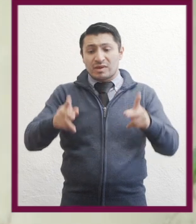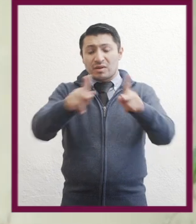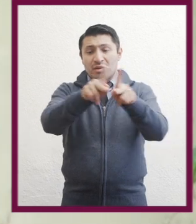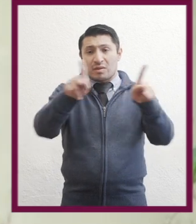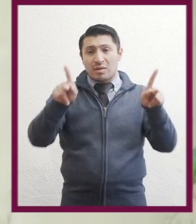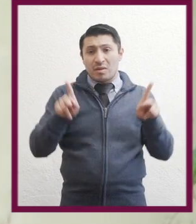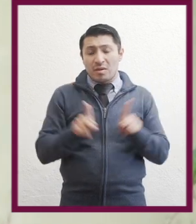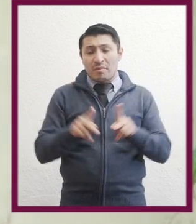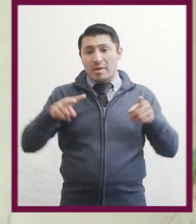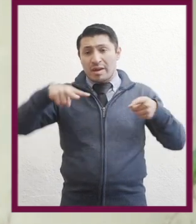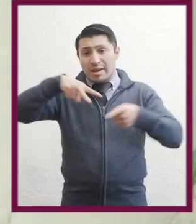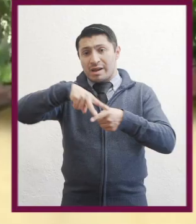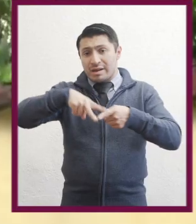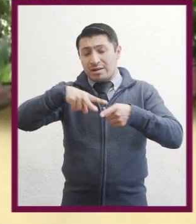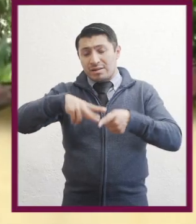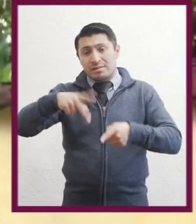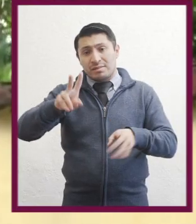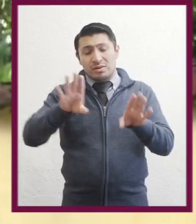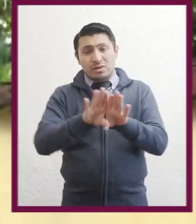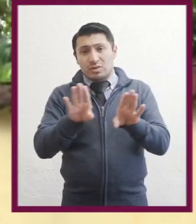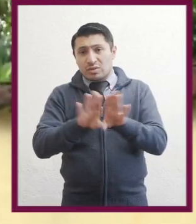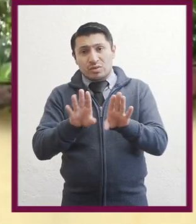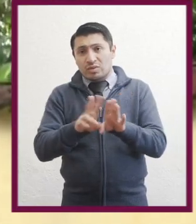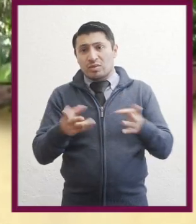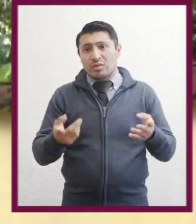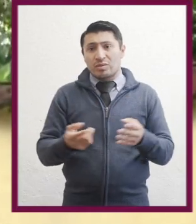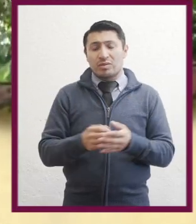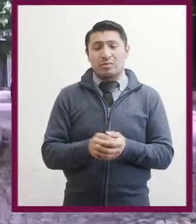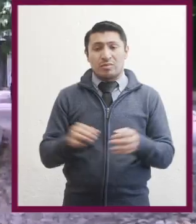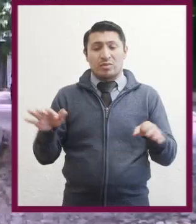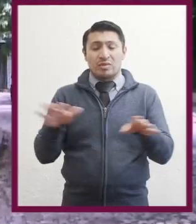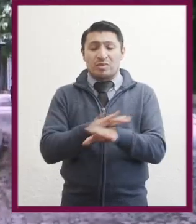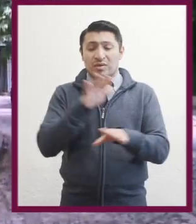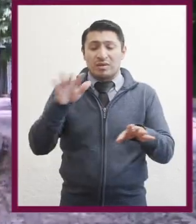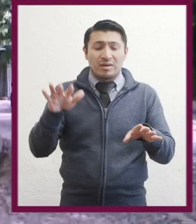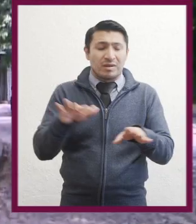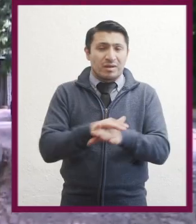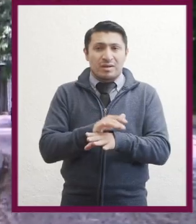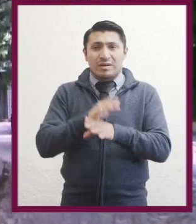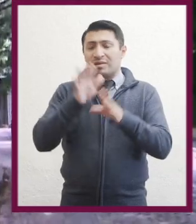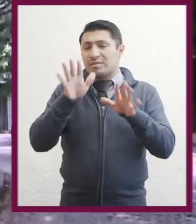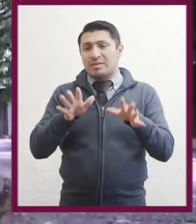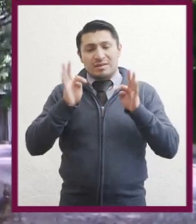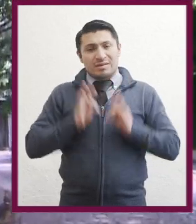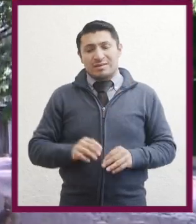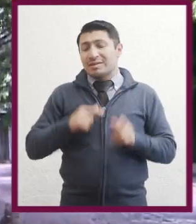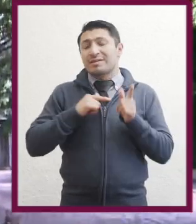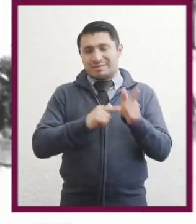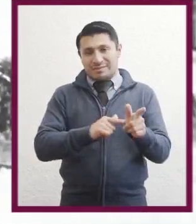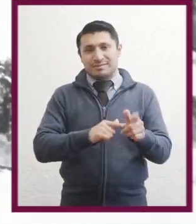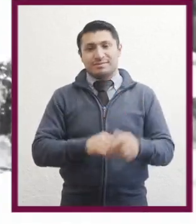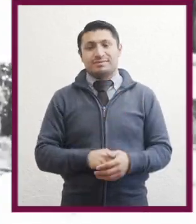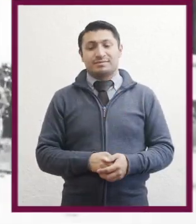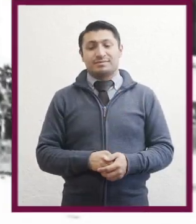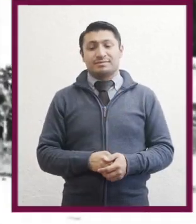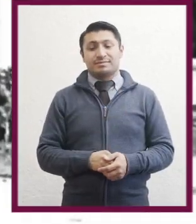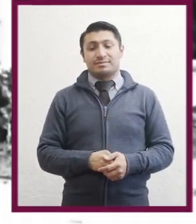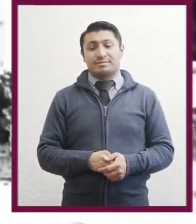convirtió este sitio en una plaza triangular, pero no ha alterado el ambiente de quietud y solaz que hace honor a su nombre.